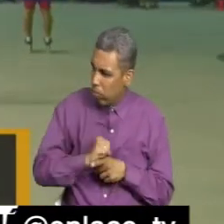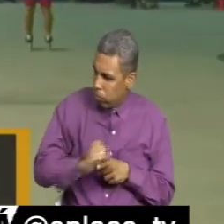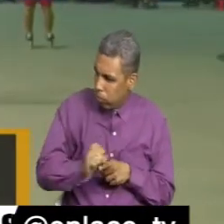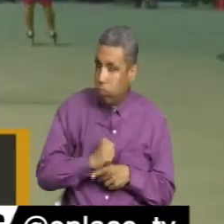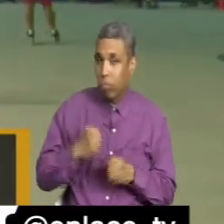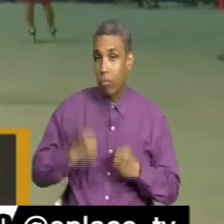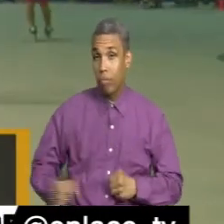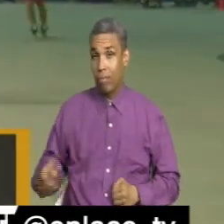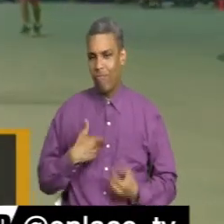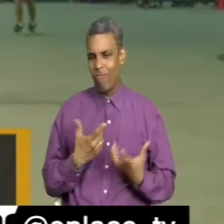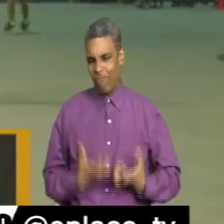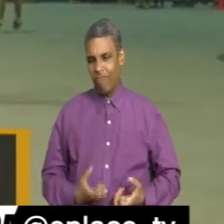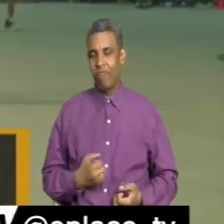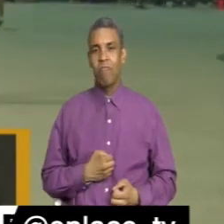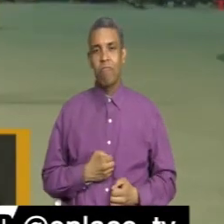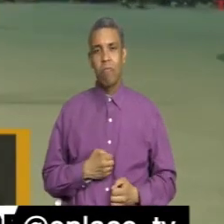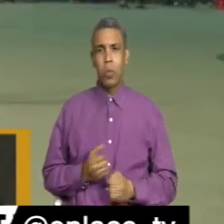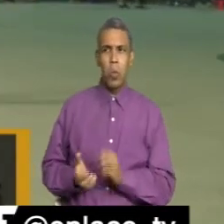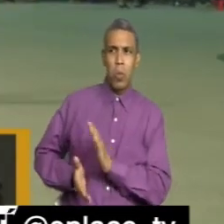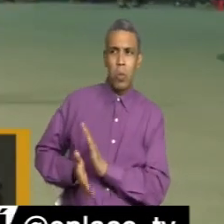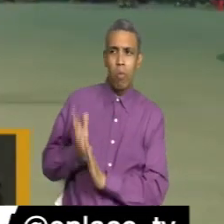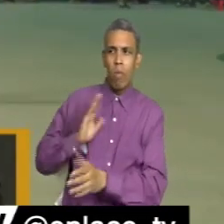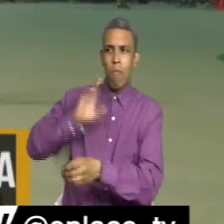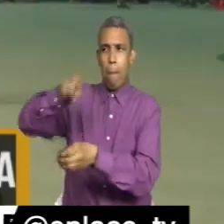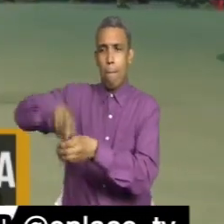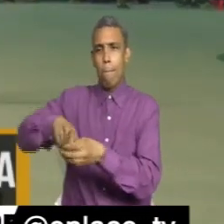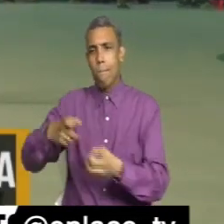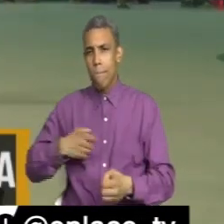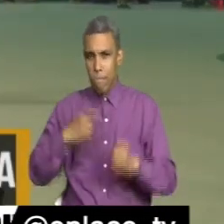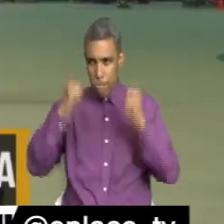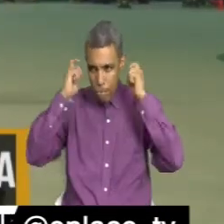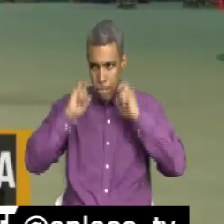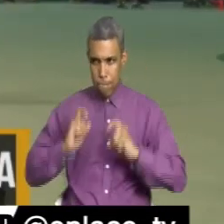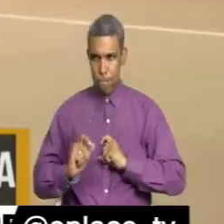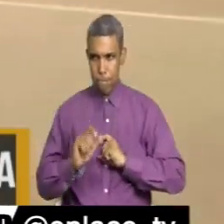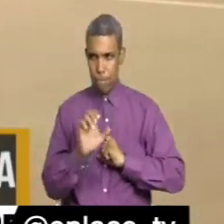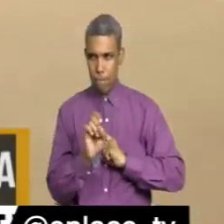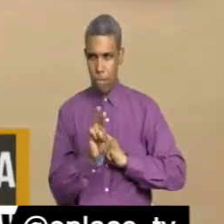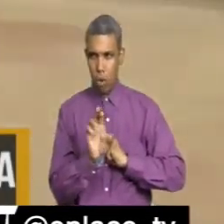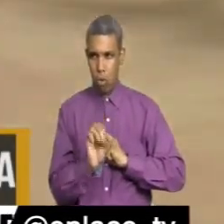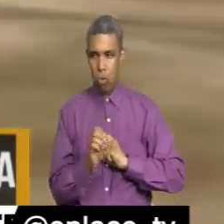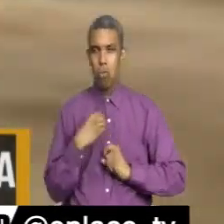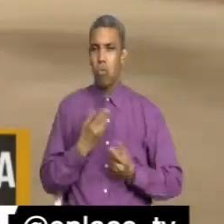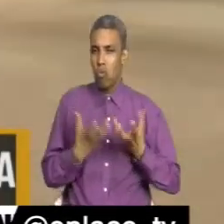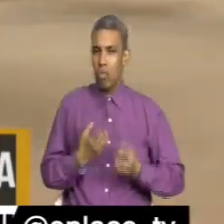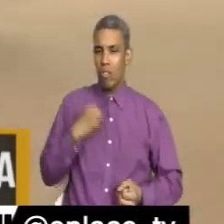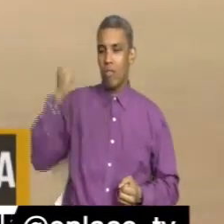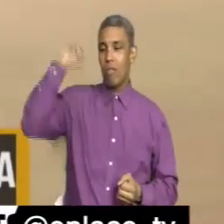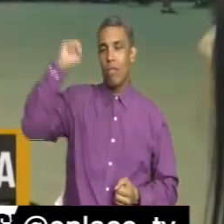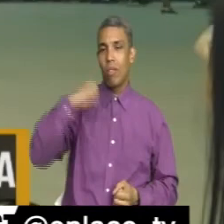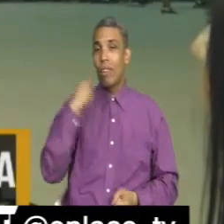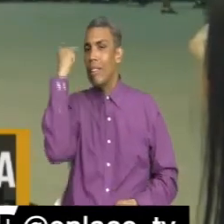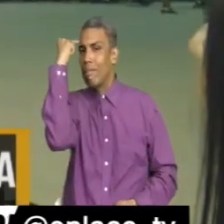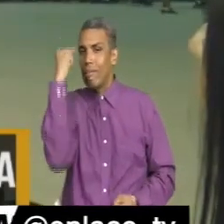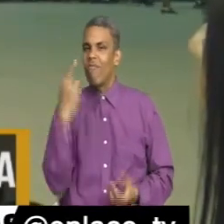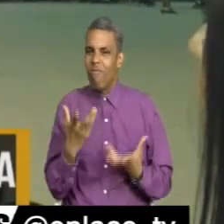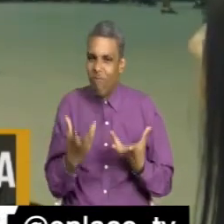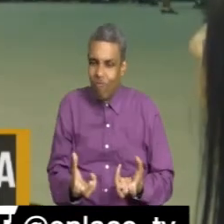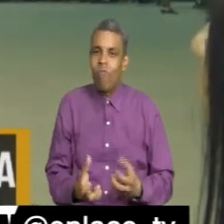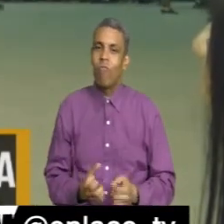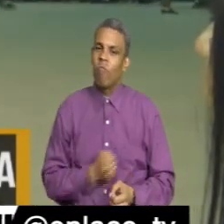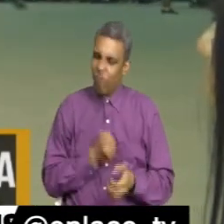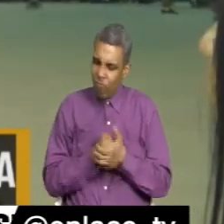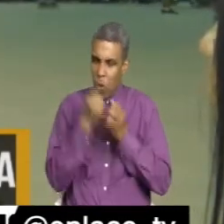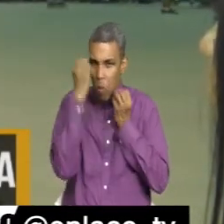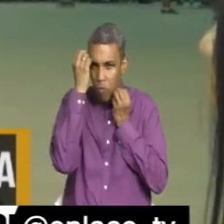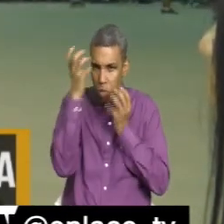traer medallas, sí, porque se ha trabajado muy fuerte para poder lograr ganar. Vamos a hacer lo que más se pueda para